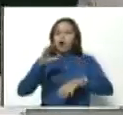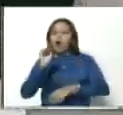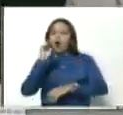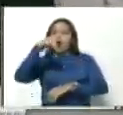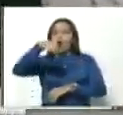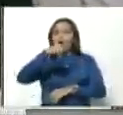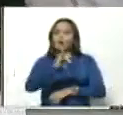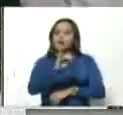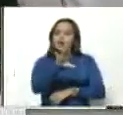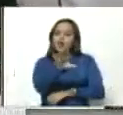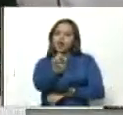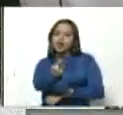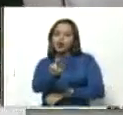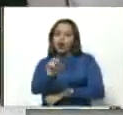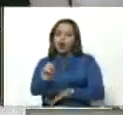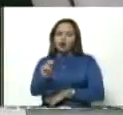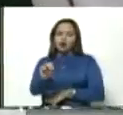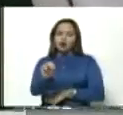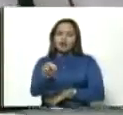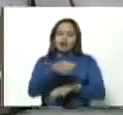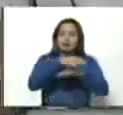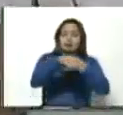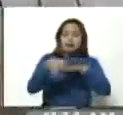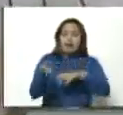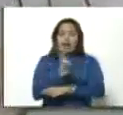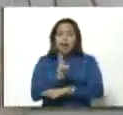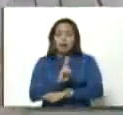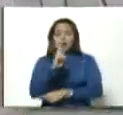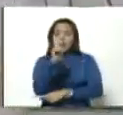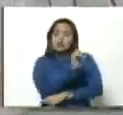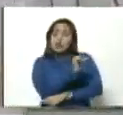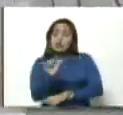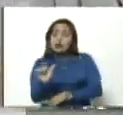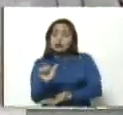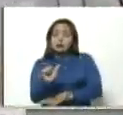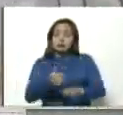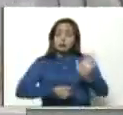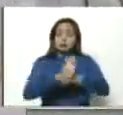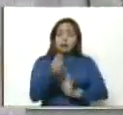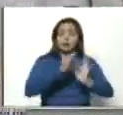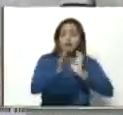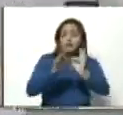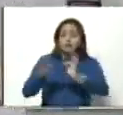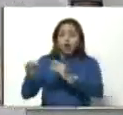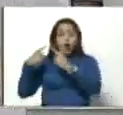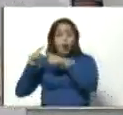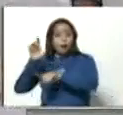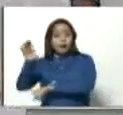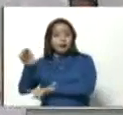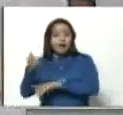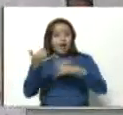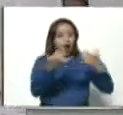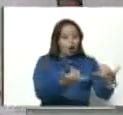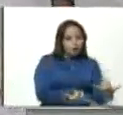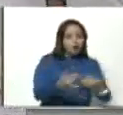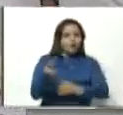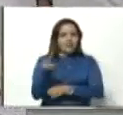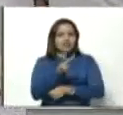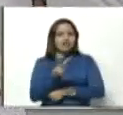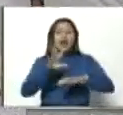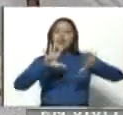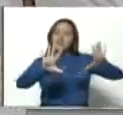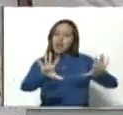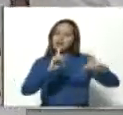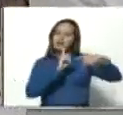muy rápida, en muchos países en 2 semanas ya se hizo la variante predominante. Nosotros en Venezuela ya tenemos 10 casos confirmados de Omicron y